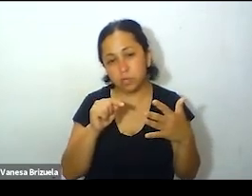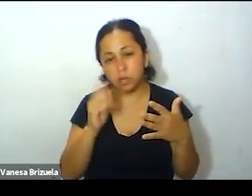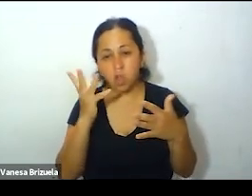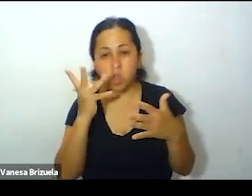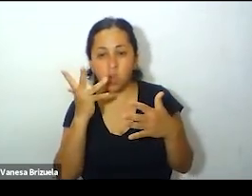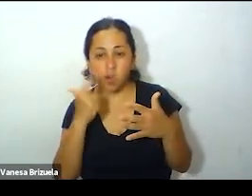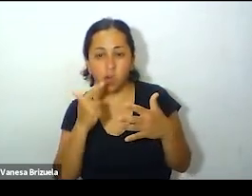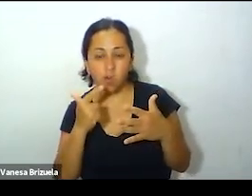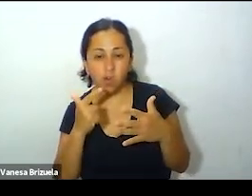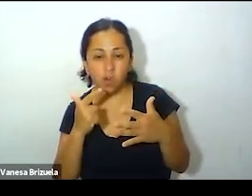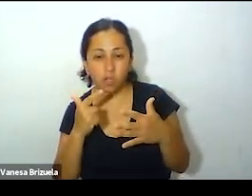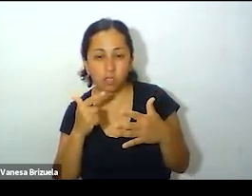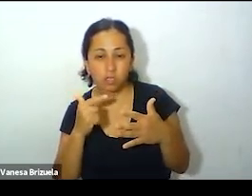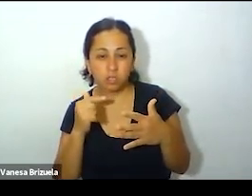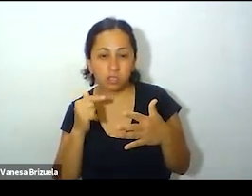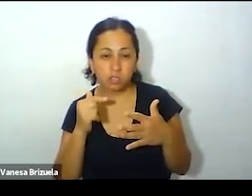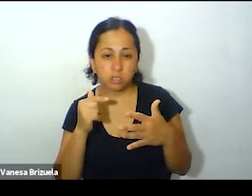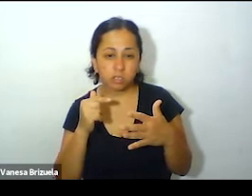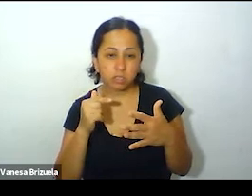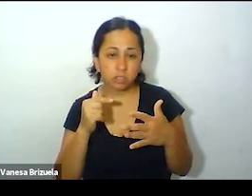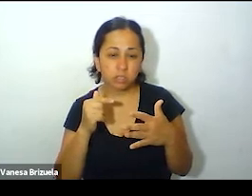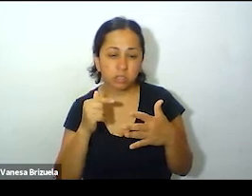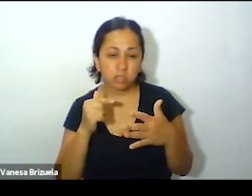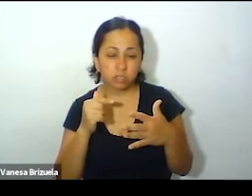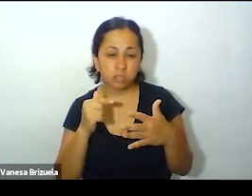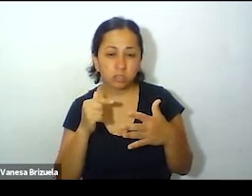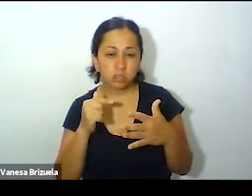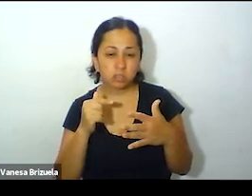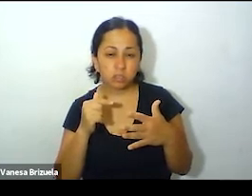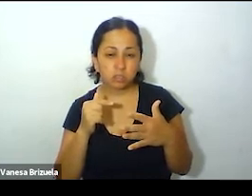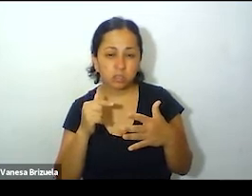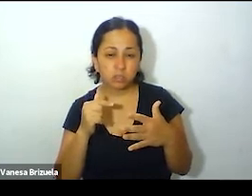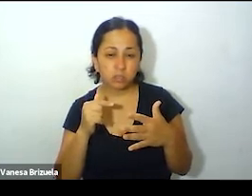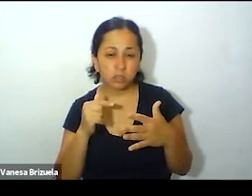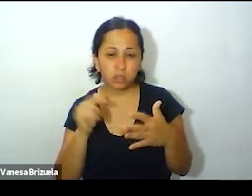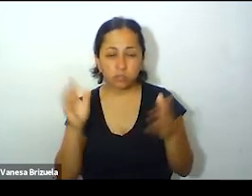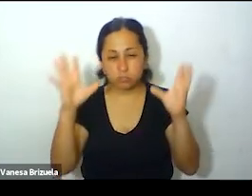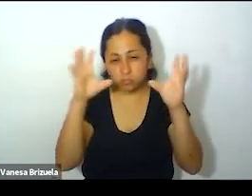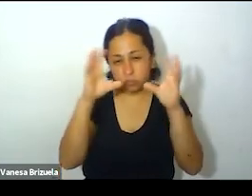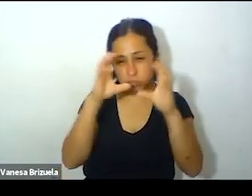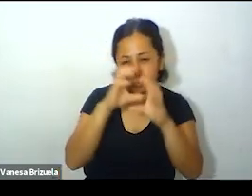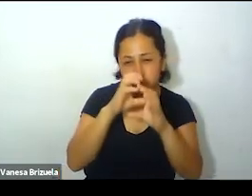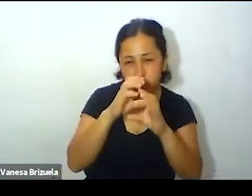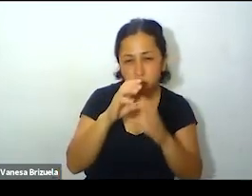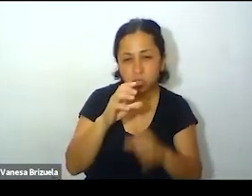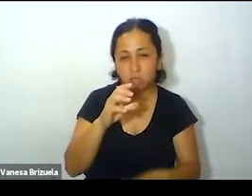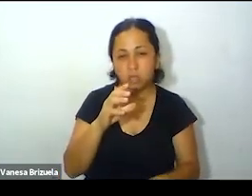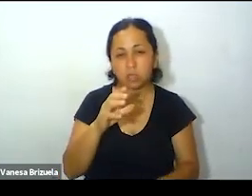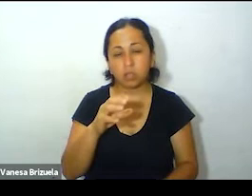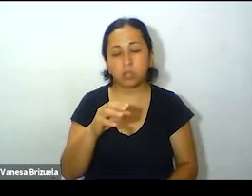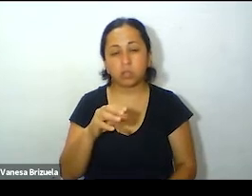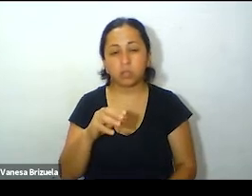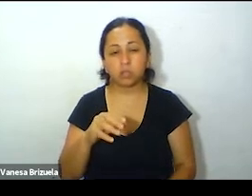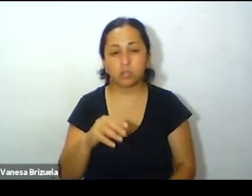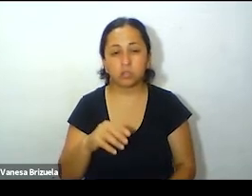cambiar el color desde este panel, una vez que lo seleccionamos, o la opacidad, atenuarla un